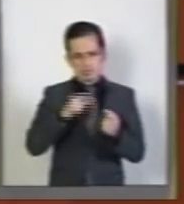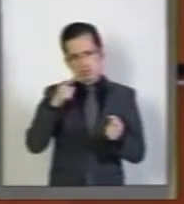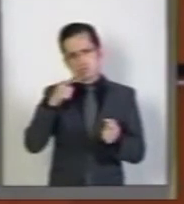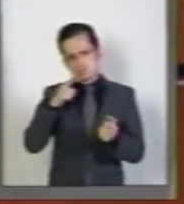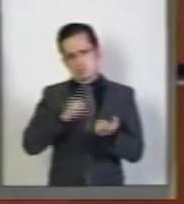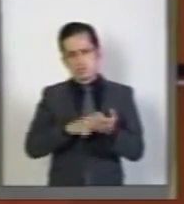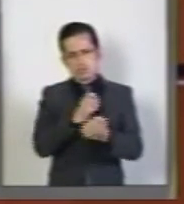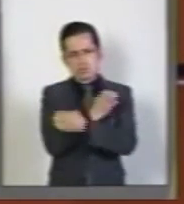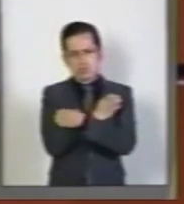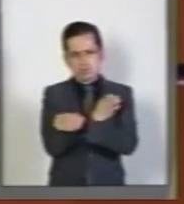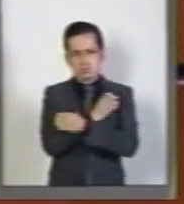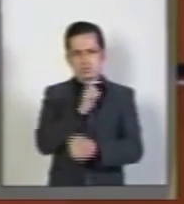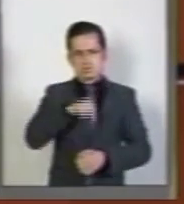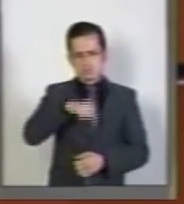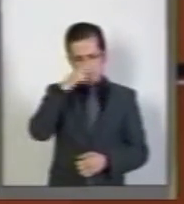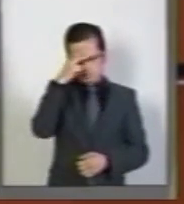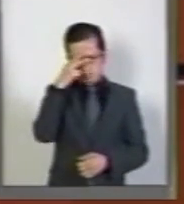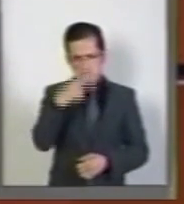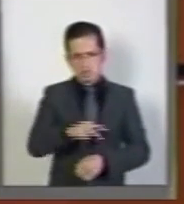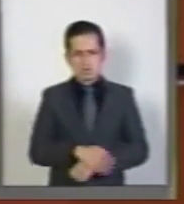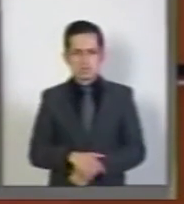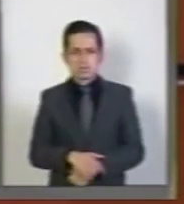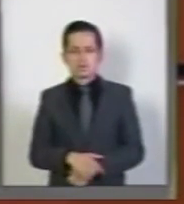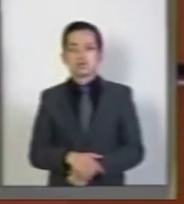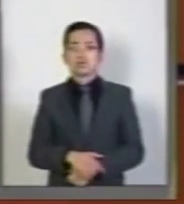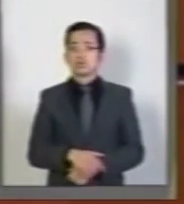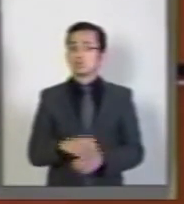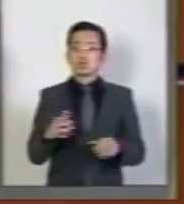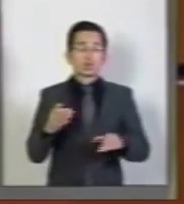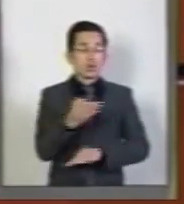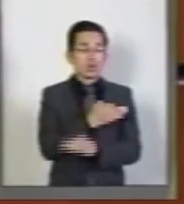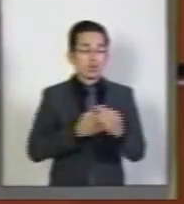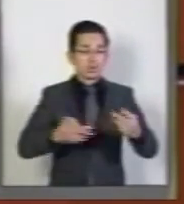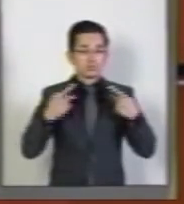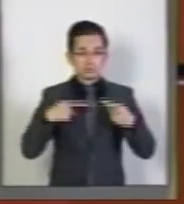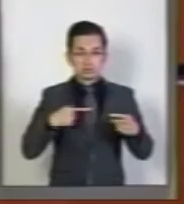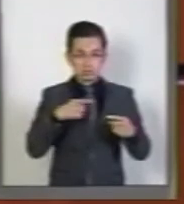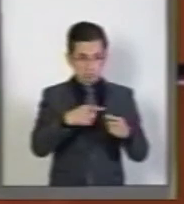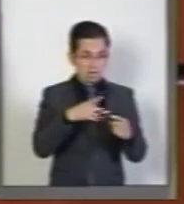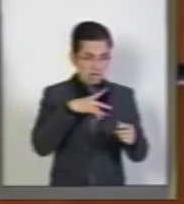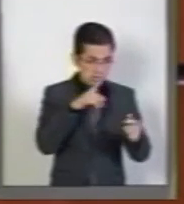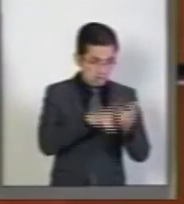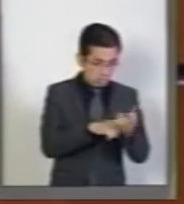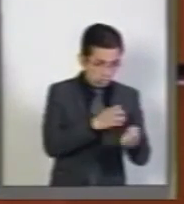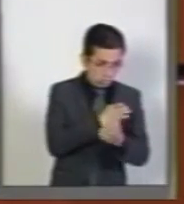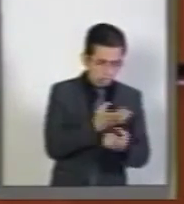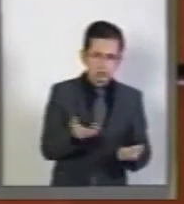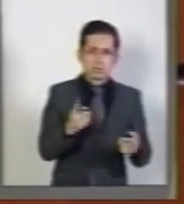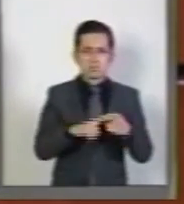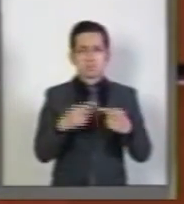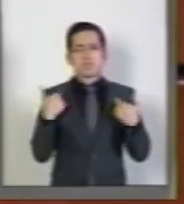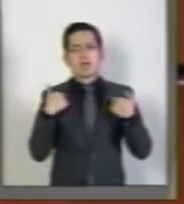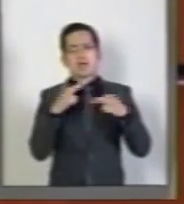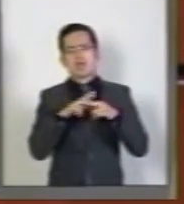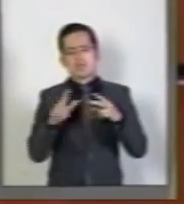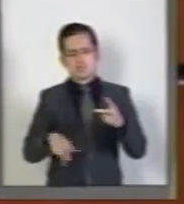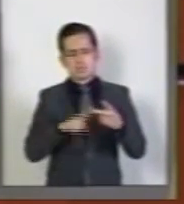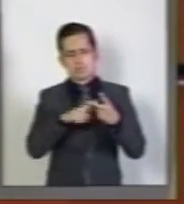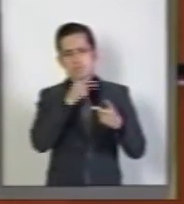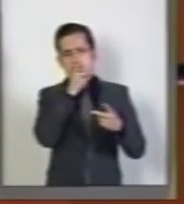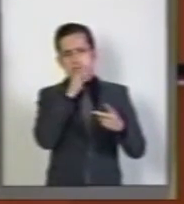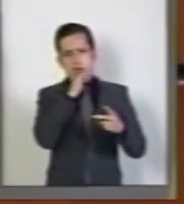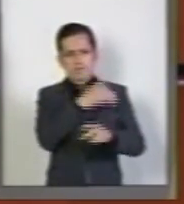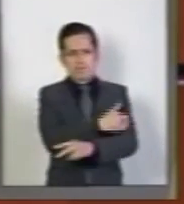México, con todos los involucrados en el proceso educativo, profesores, autoridades, padres de familia, expertos